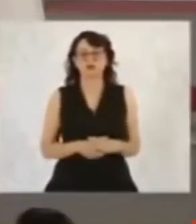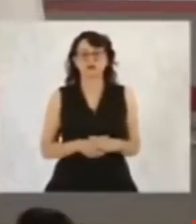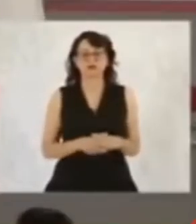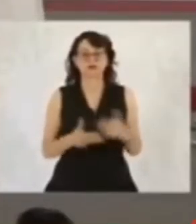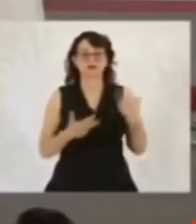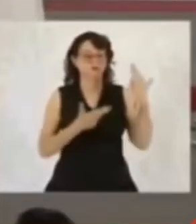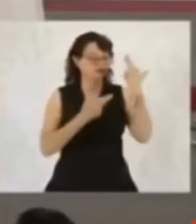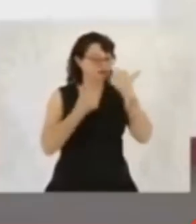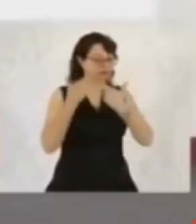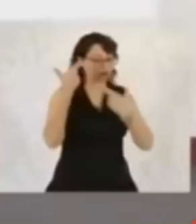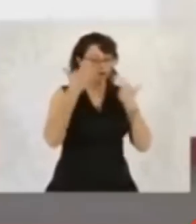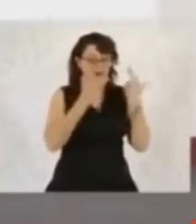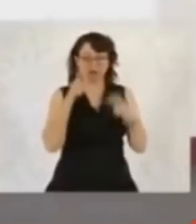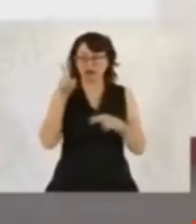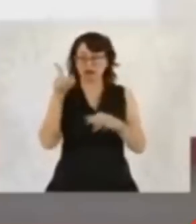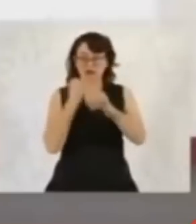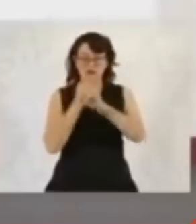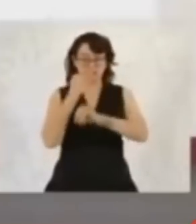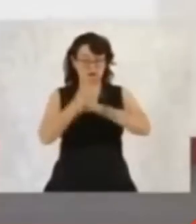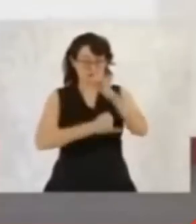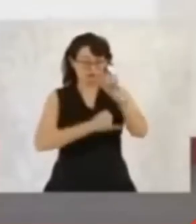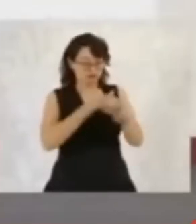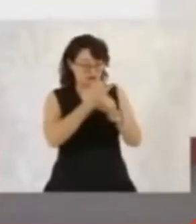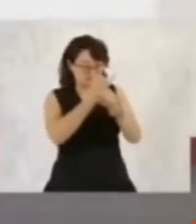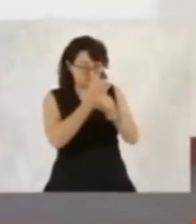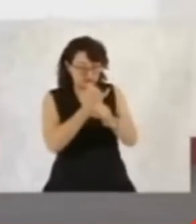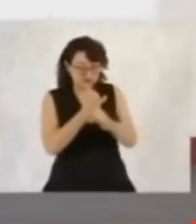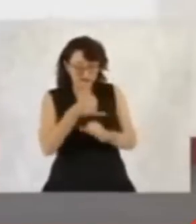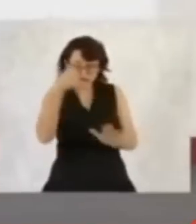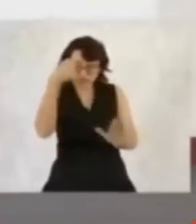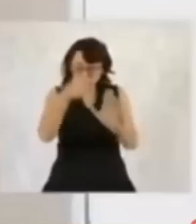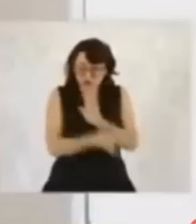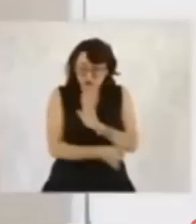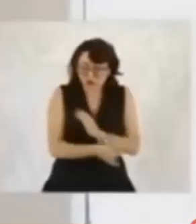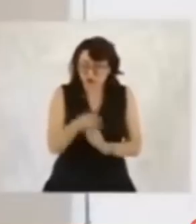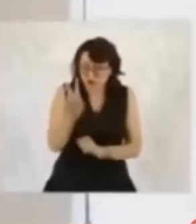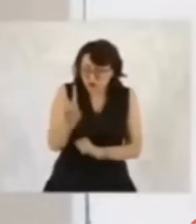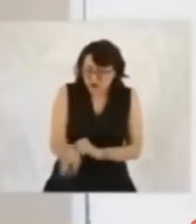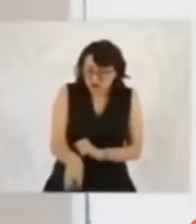evaluación realizada por el auditor no fue una auditoría,